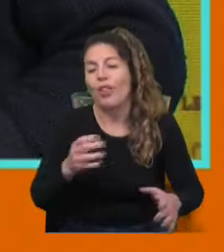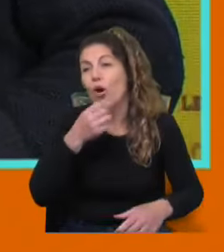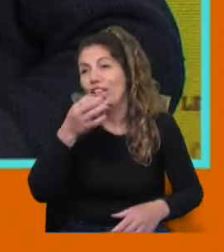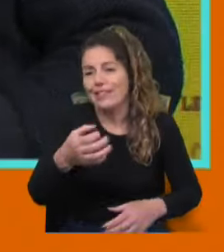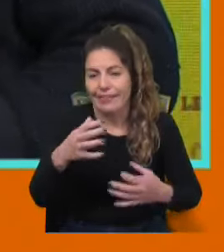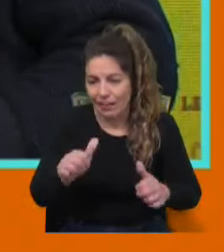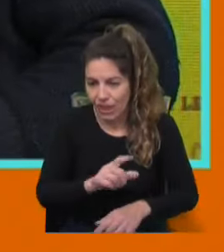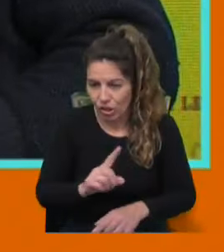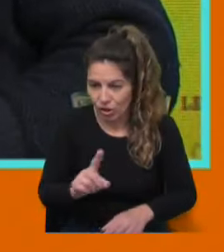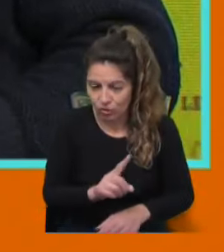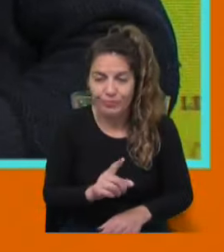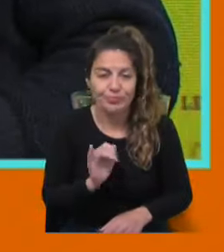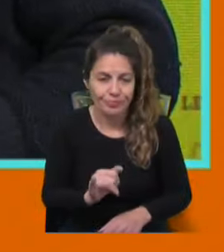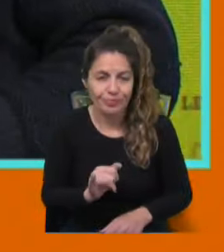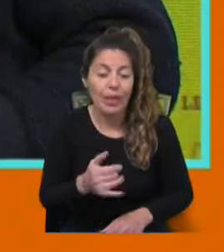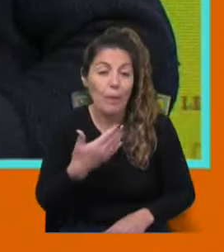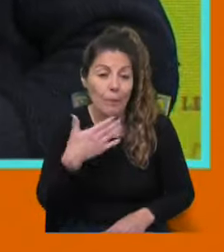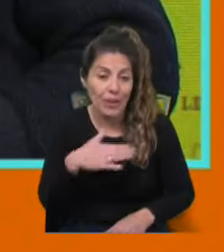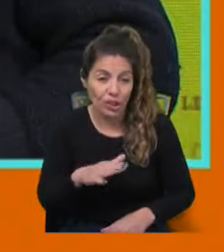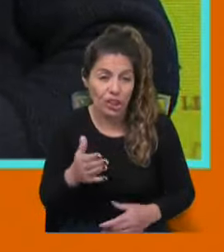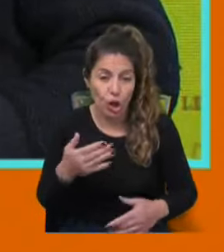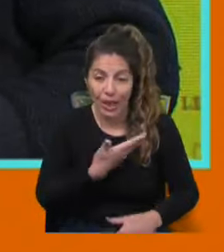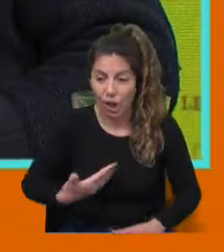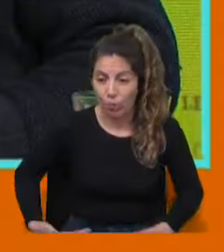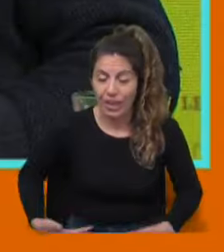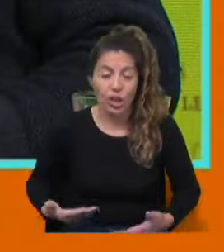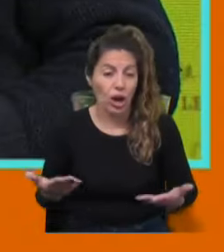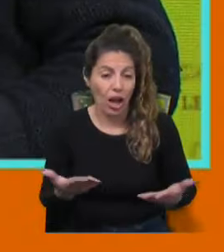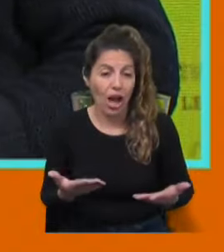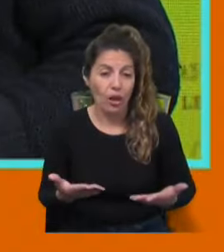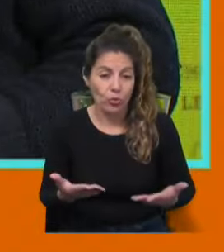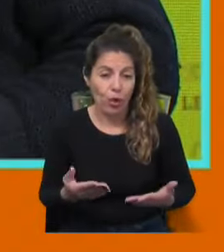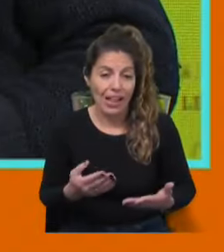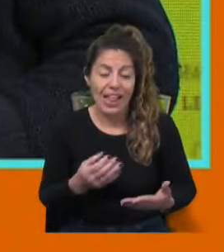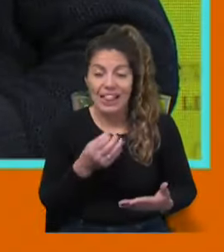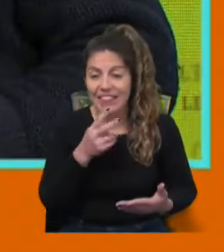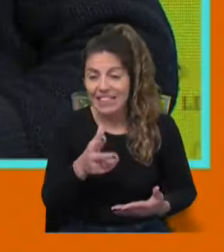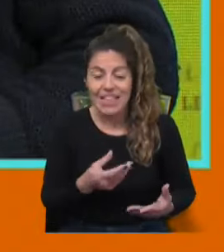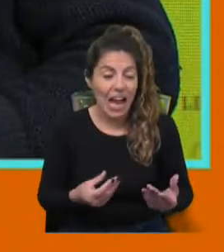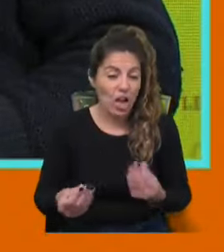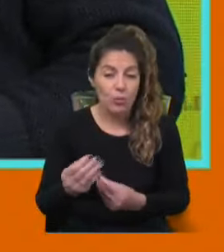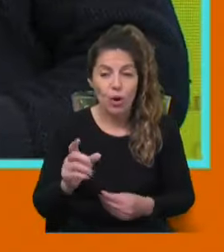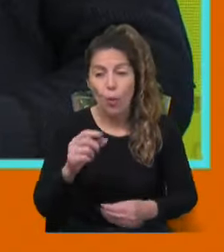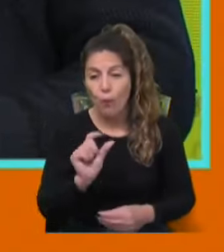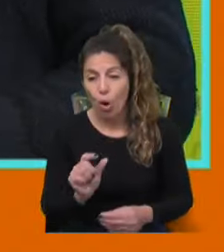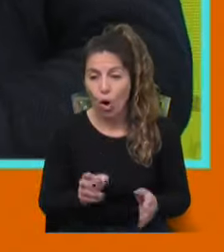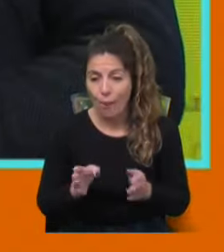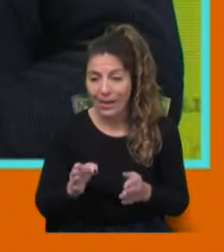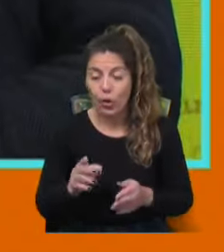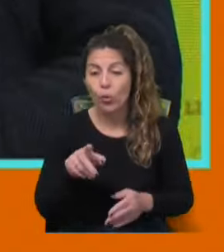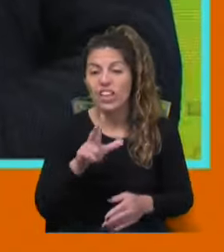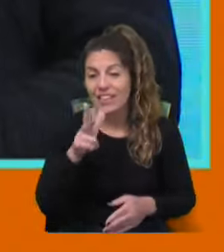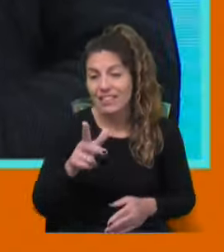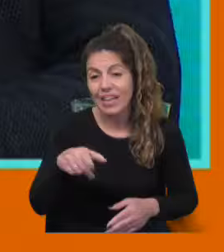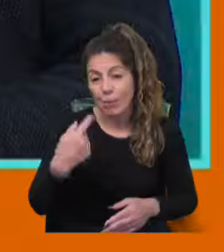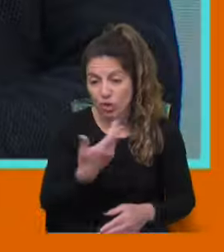techo. Entiendo que el gobierno actual decía, asumimos con poco margen. Usted dice, el gobierno próximo también tendría poco margen, sea del color que